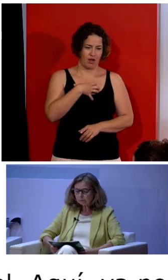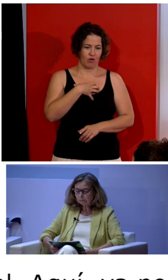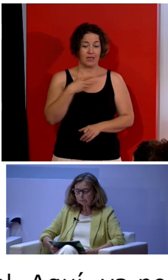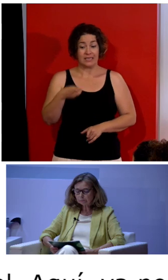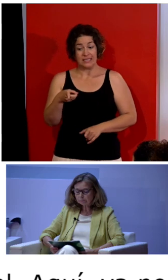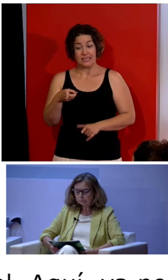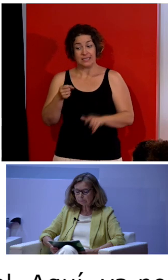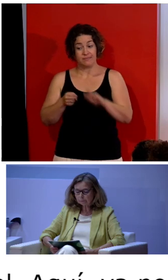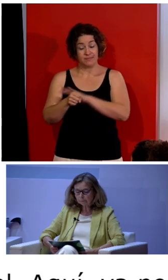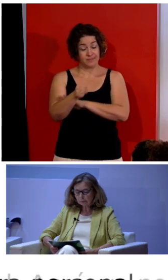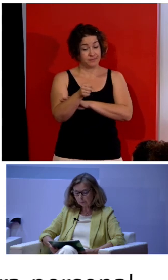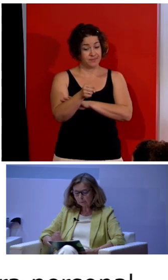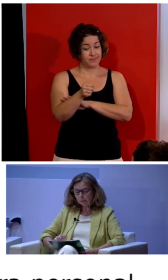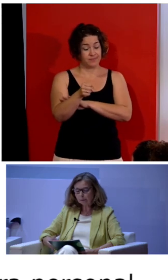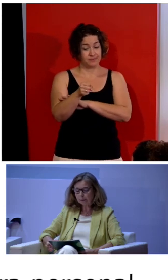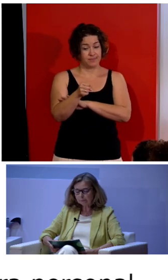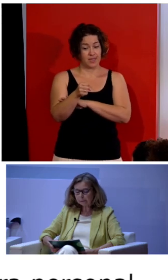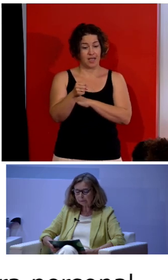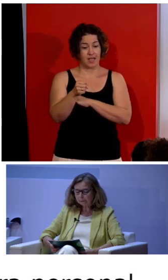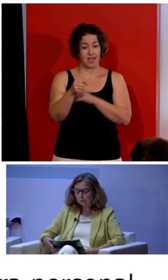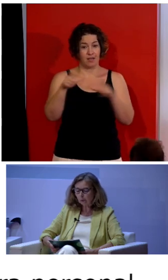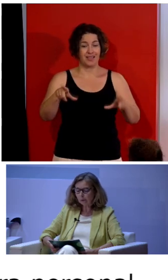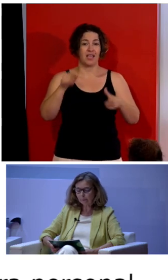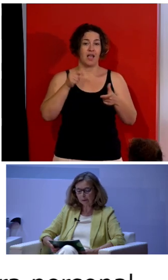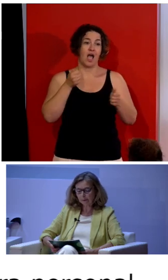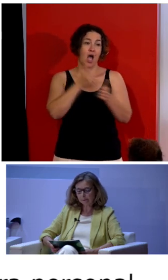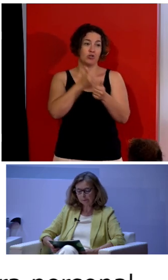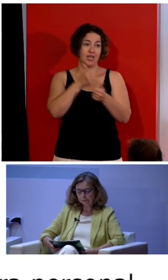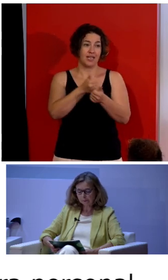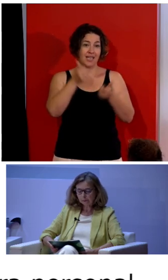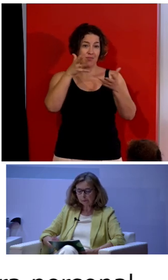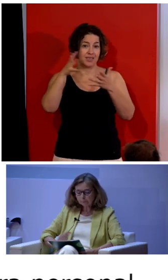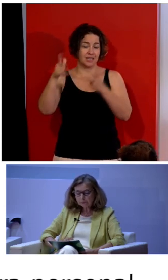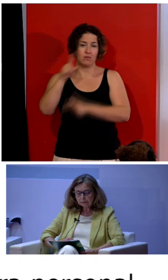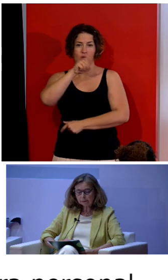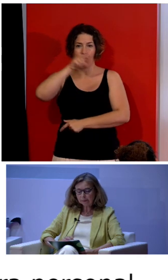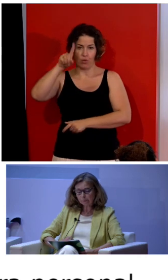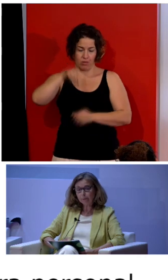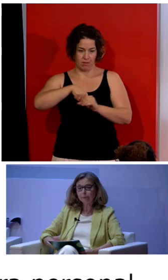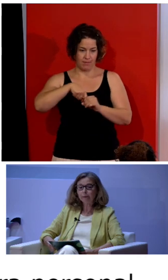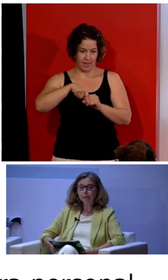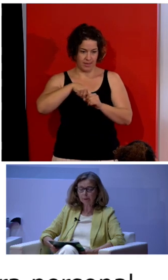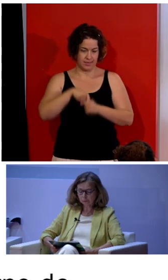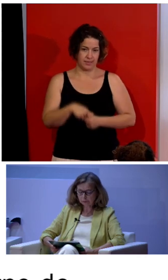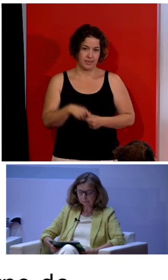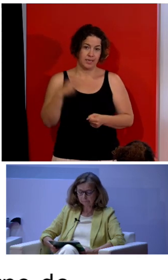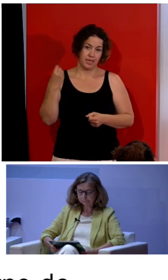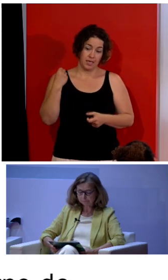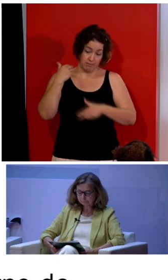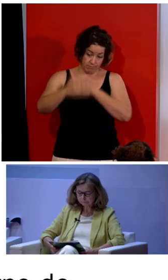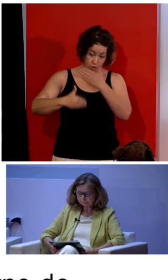incorporaron al cuerpo de auxiliar y administrativo 11 plazas, correspondientes al procedimiento de acceso